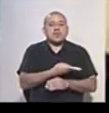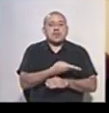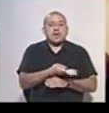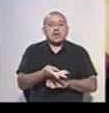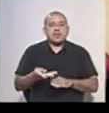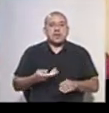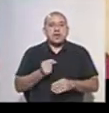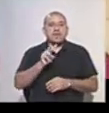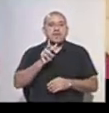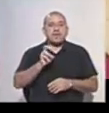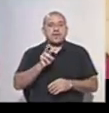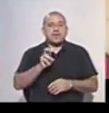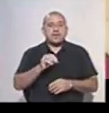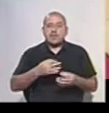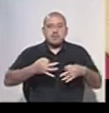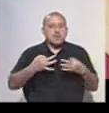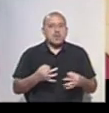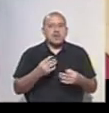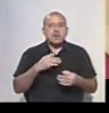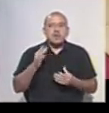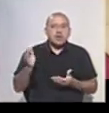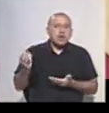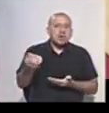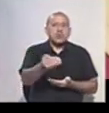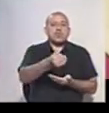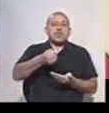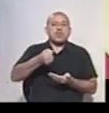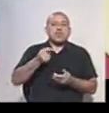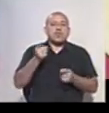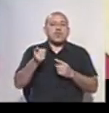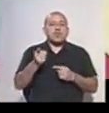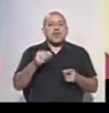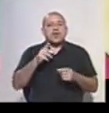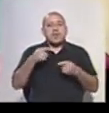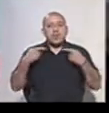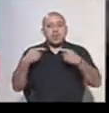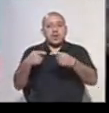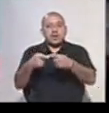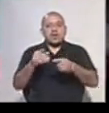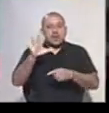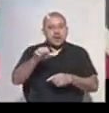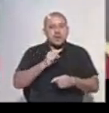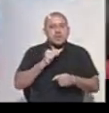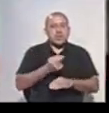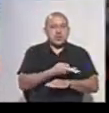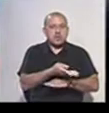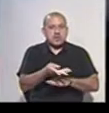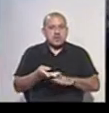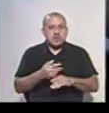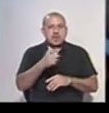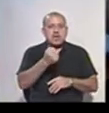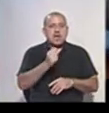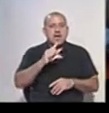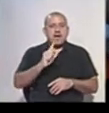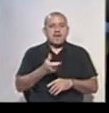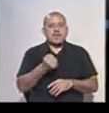verde, bien verde, de algas, que la recogimos en este fin de semana en José Ignacio. Tenemos una salsa de unagi y nada, y ahora ya la